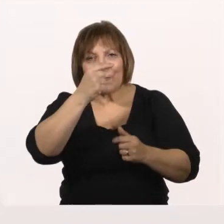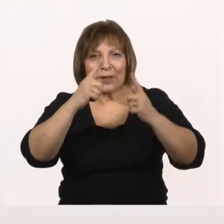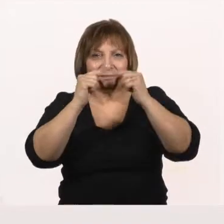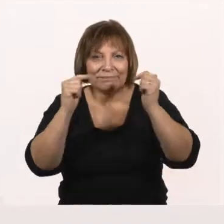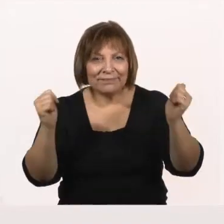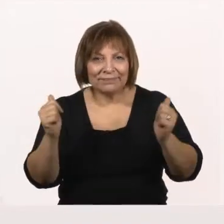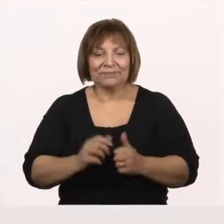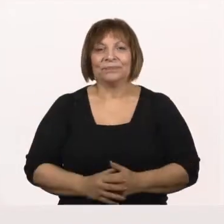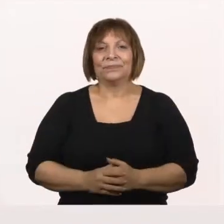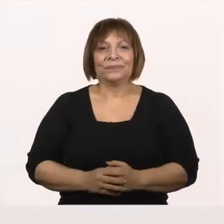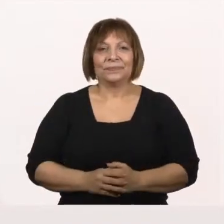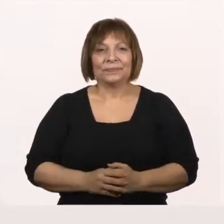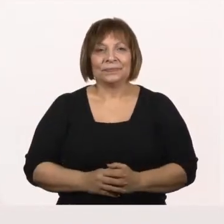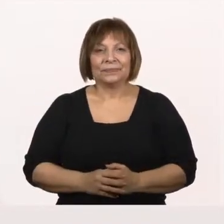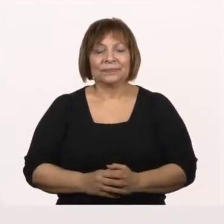semana.